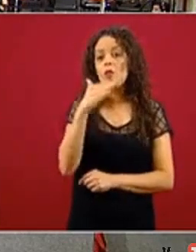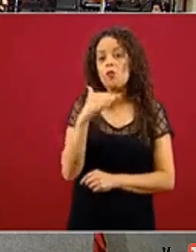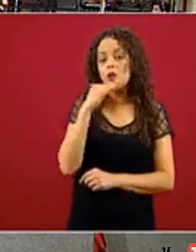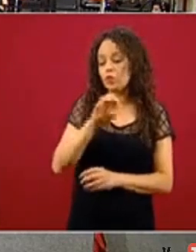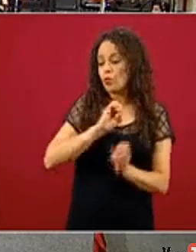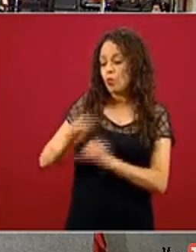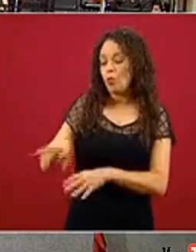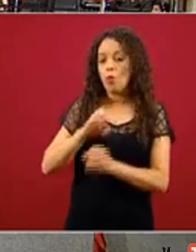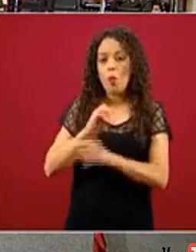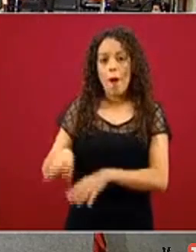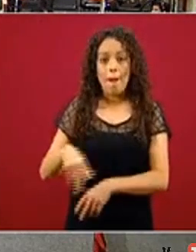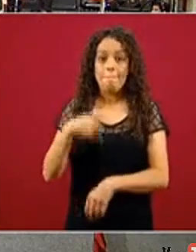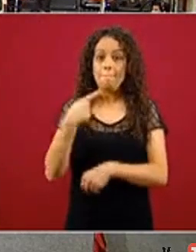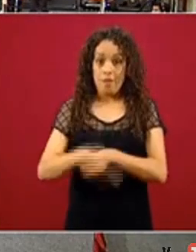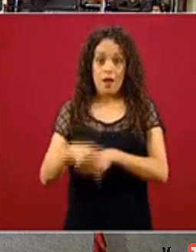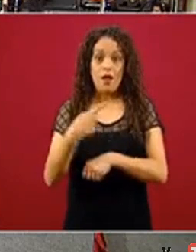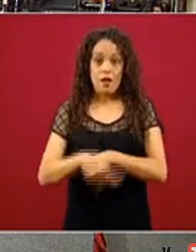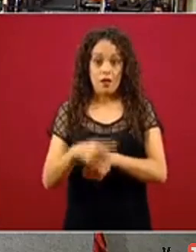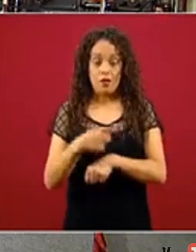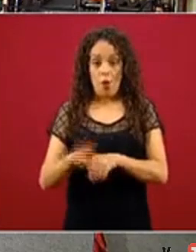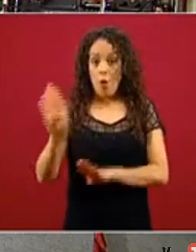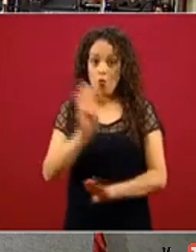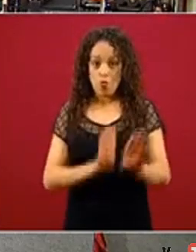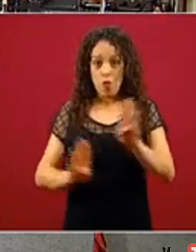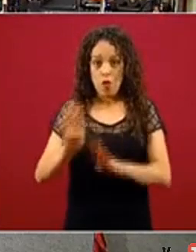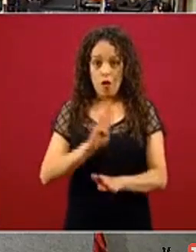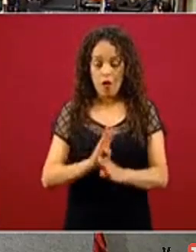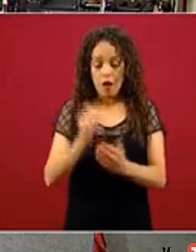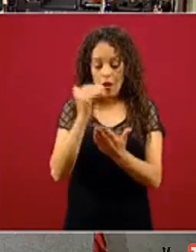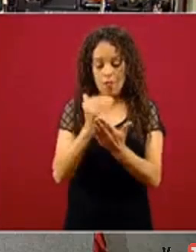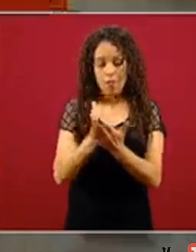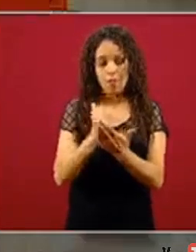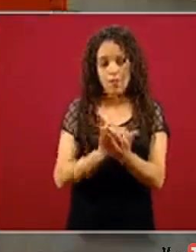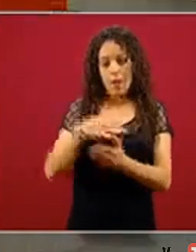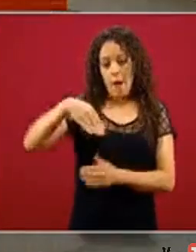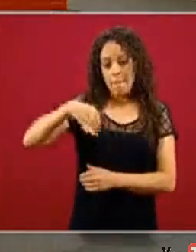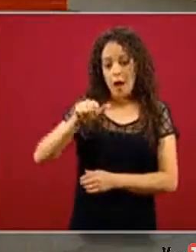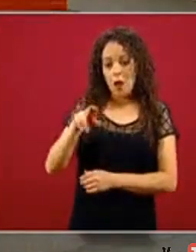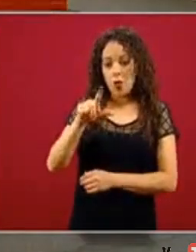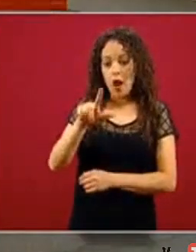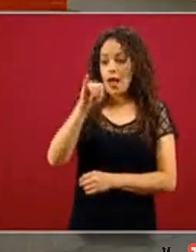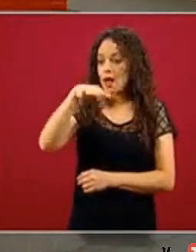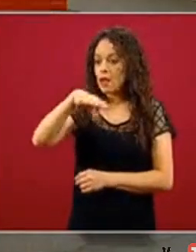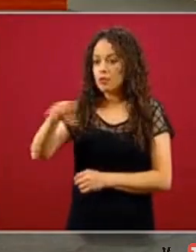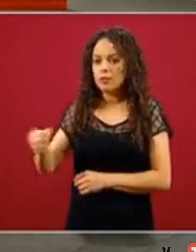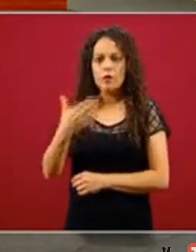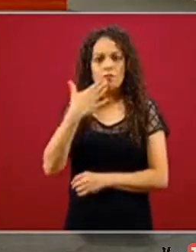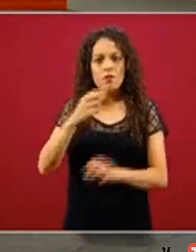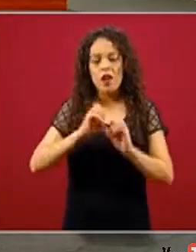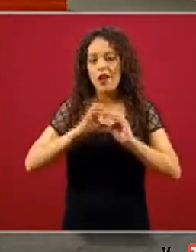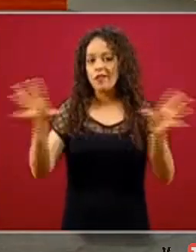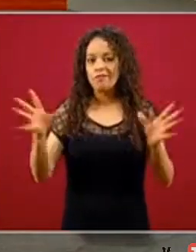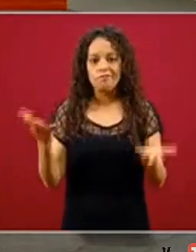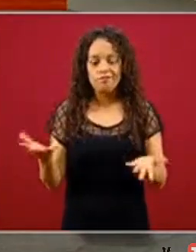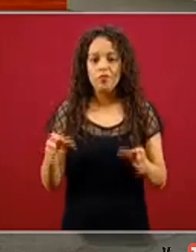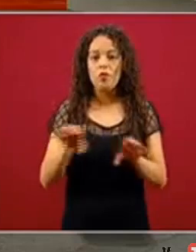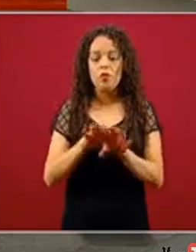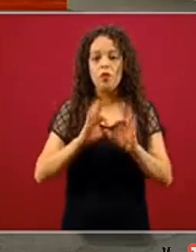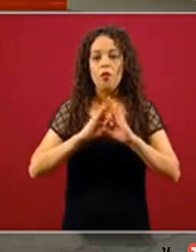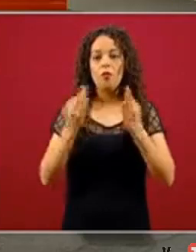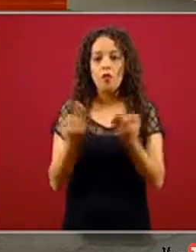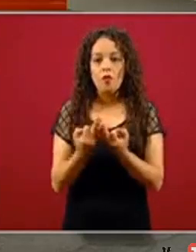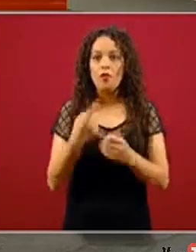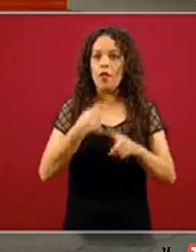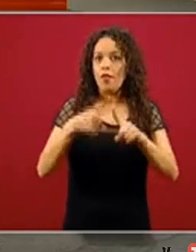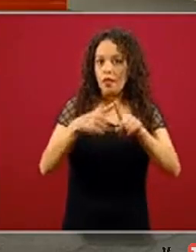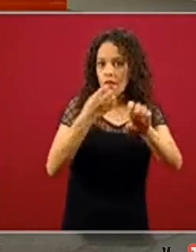biológicos, dentro del manual del IMSS no viene muy detallada la información. ¿Qué medidas se van a implementar para que los estados y distintas entidades